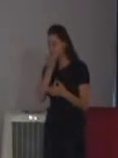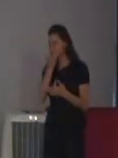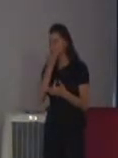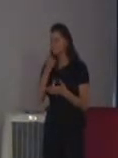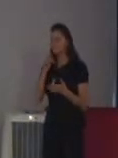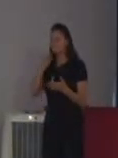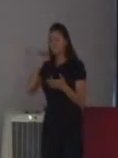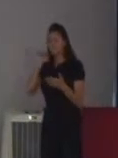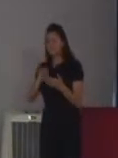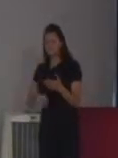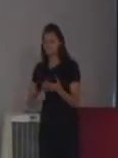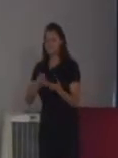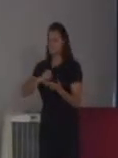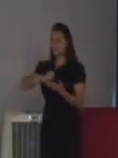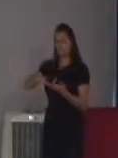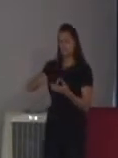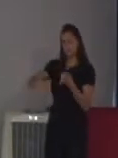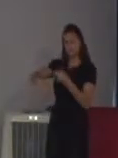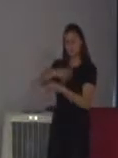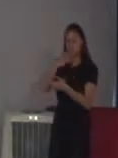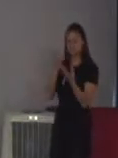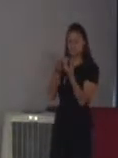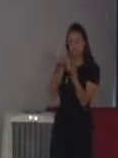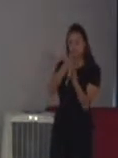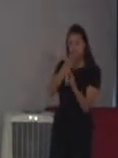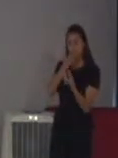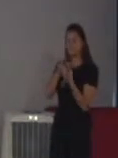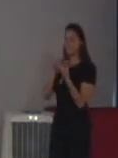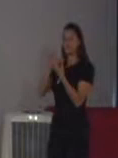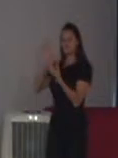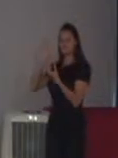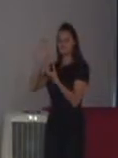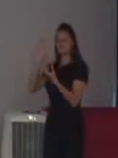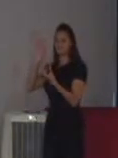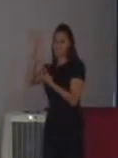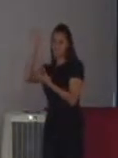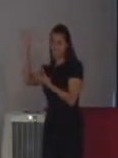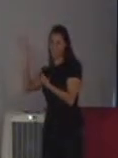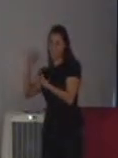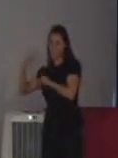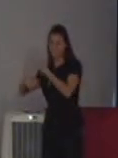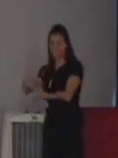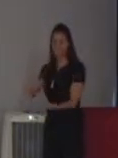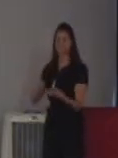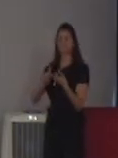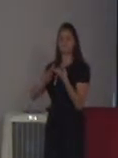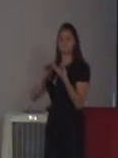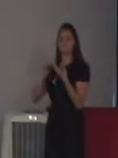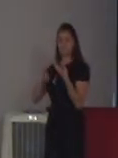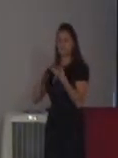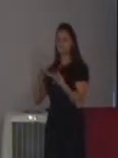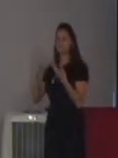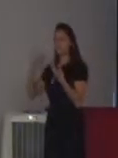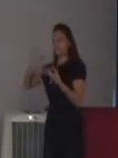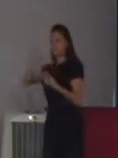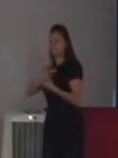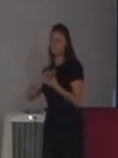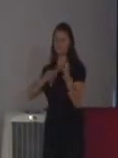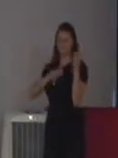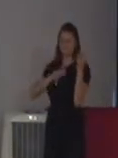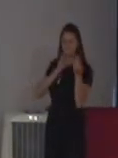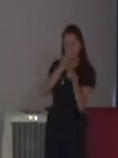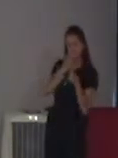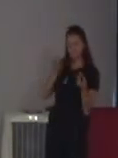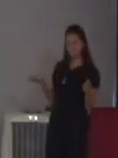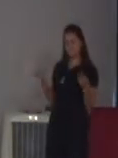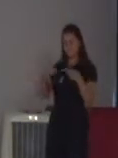en el caso de las comunidades indígenas, de los afrodescendientes, de los propios criollos nacidos aquí en España, implicó constantemente